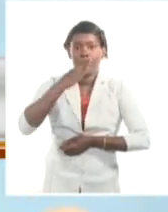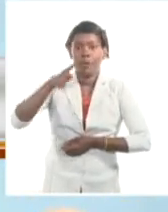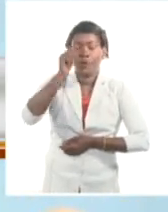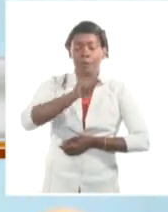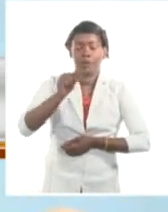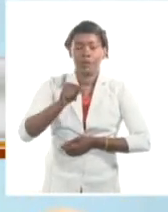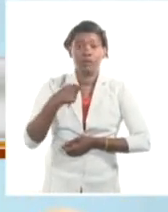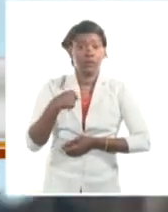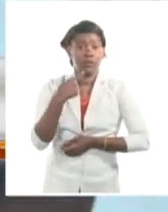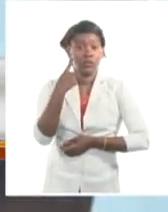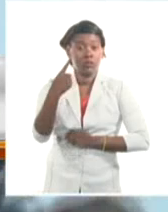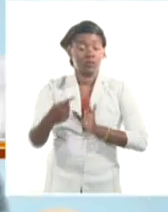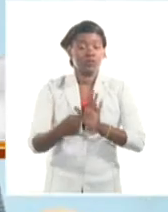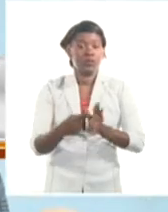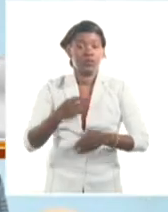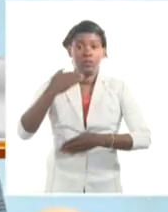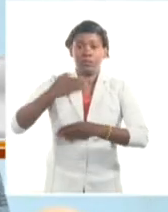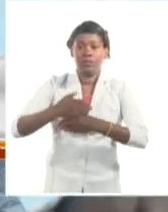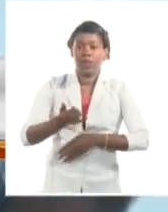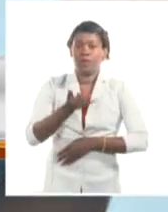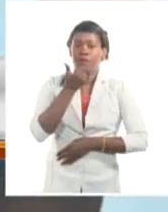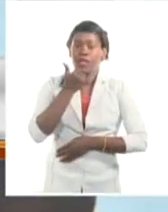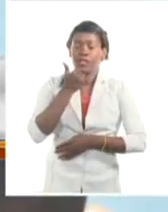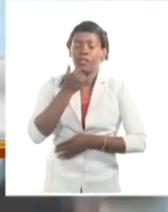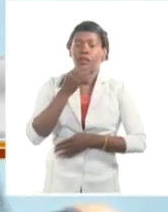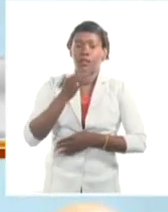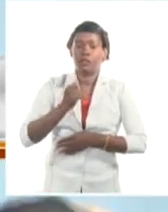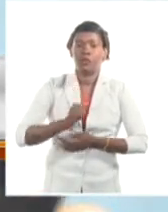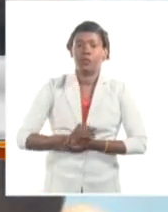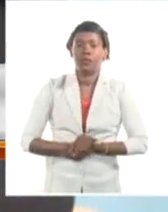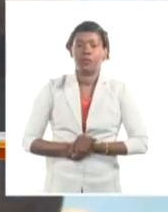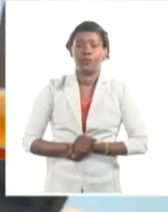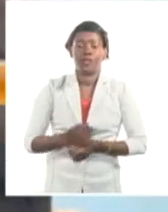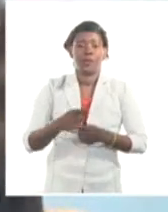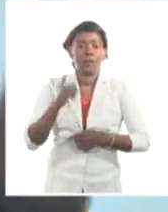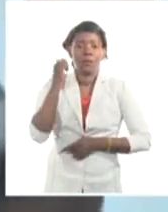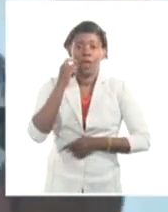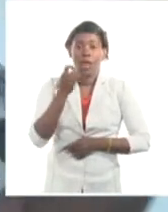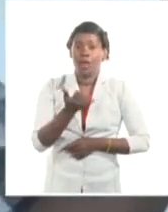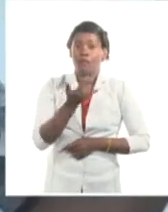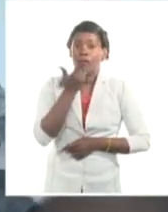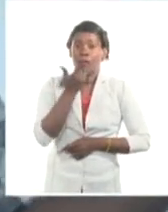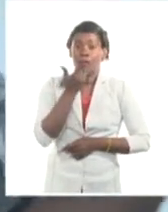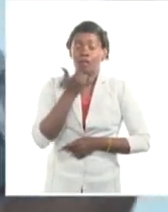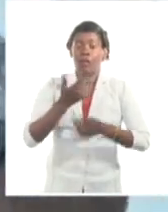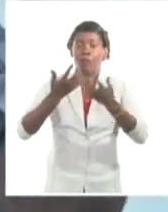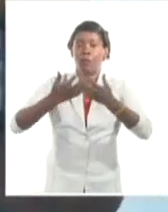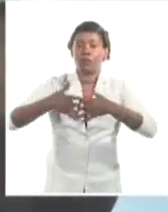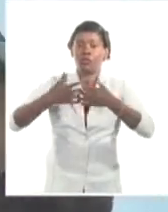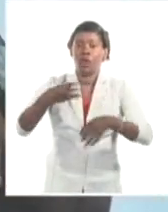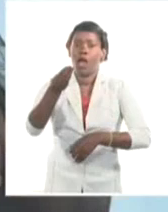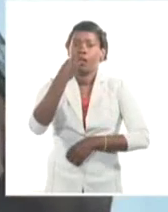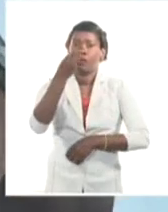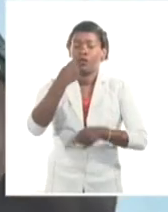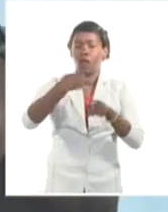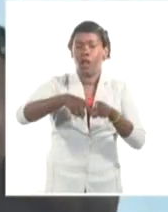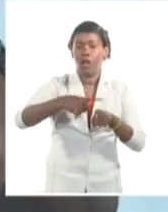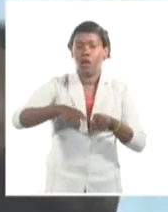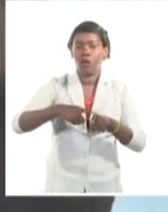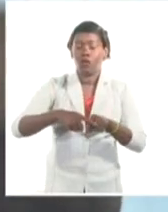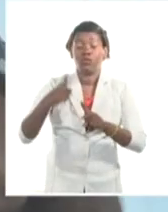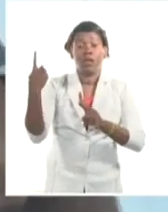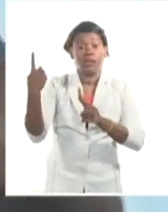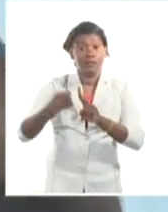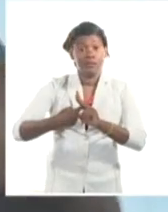lo que está afectando más hoy la producción de alimentos y los precios que baje en el mercado es el